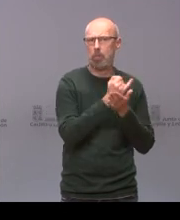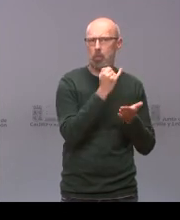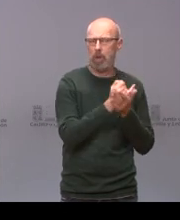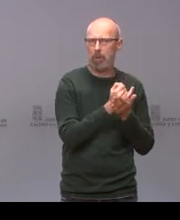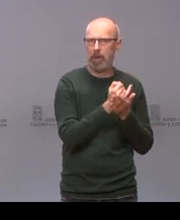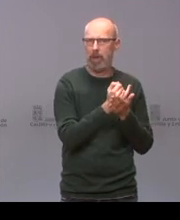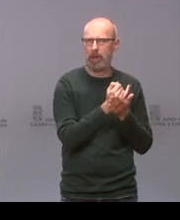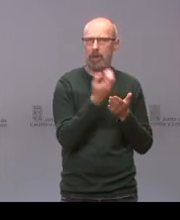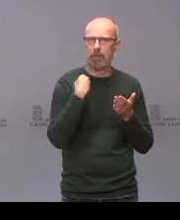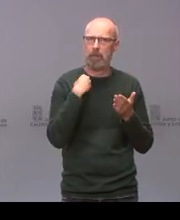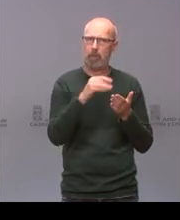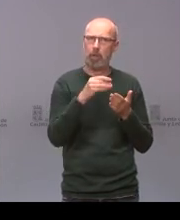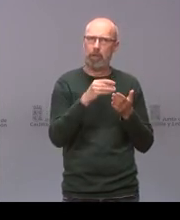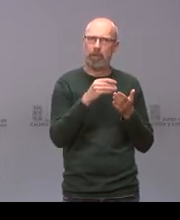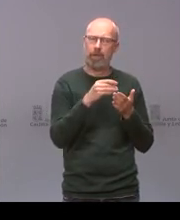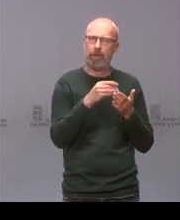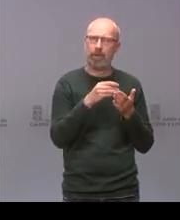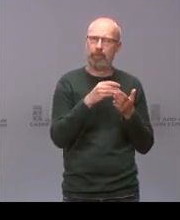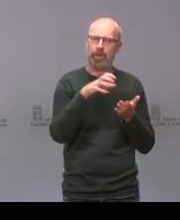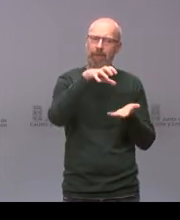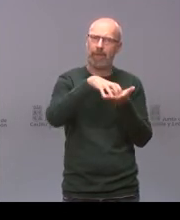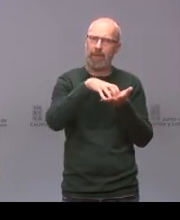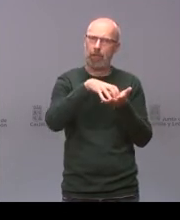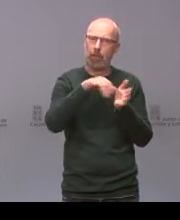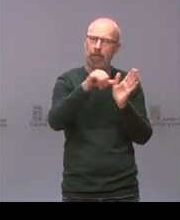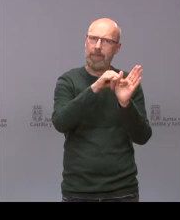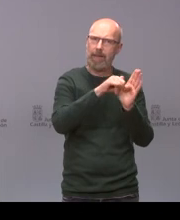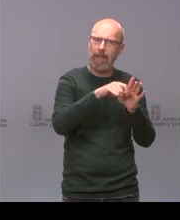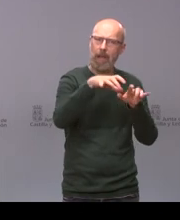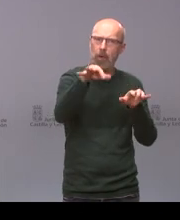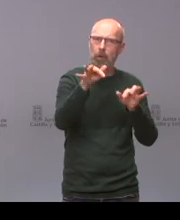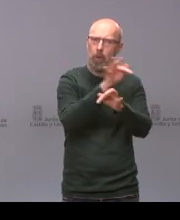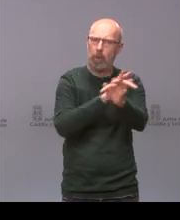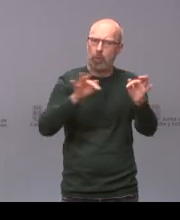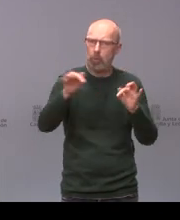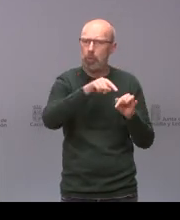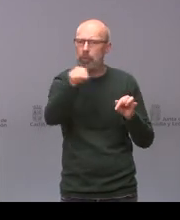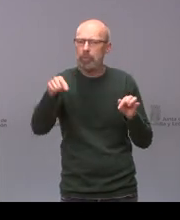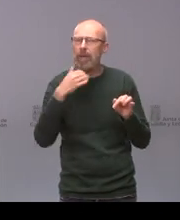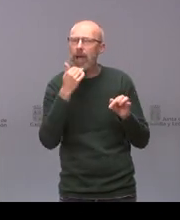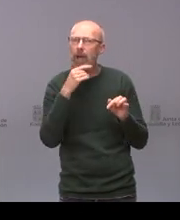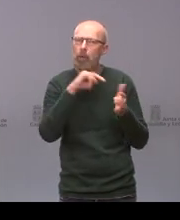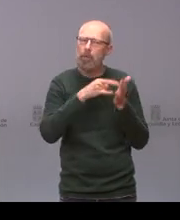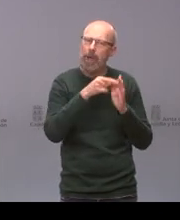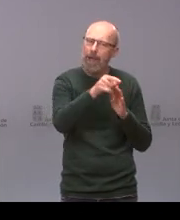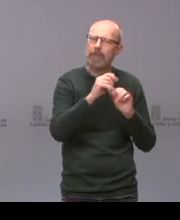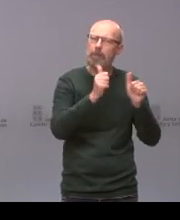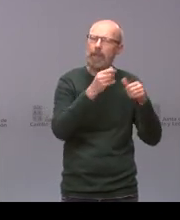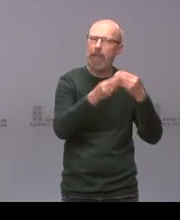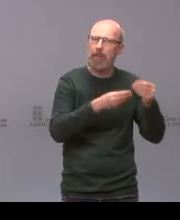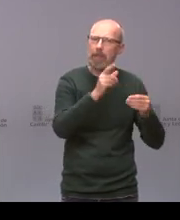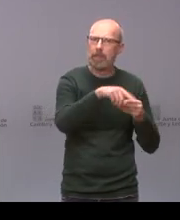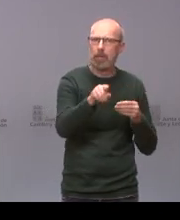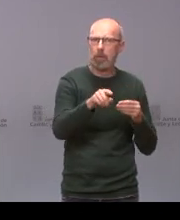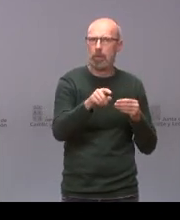entre consultorios de proximidad o consultorios de rurales de agrupación. Si se va a poner ya en marcha ese plan anunciado a finales